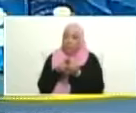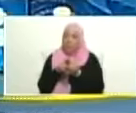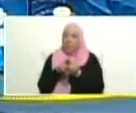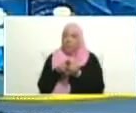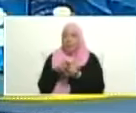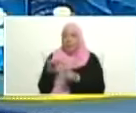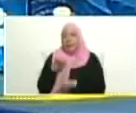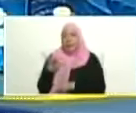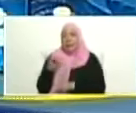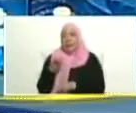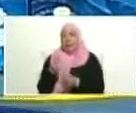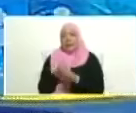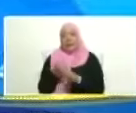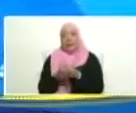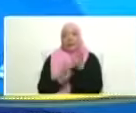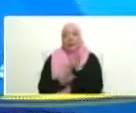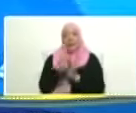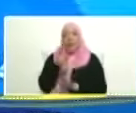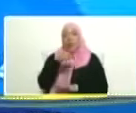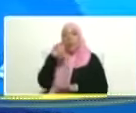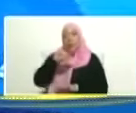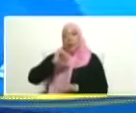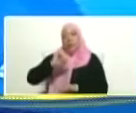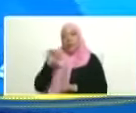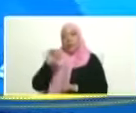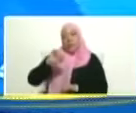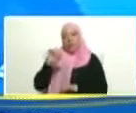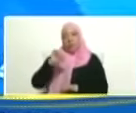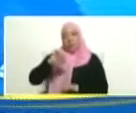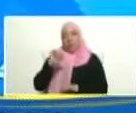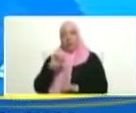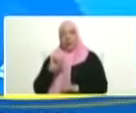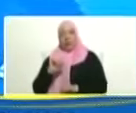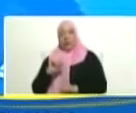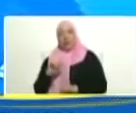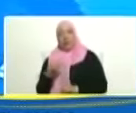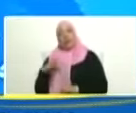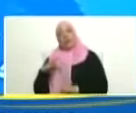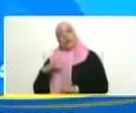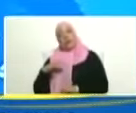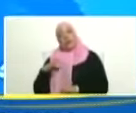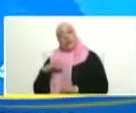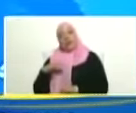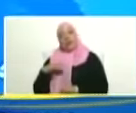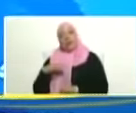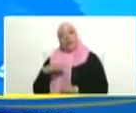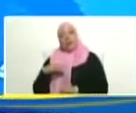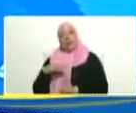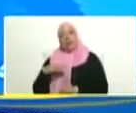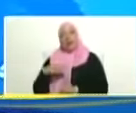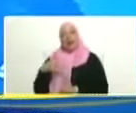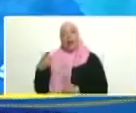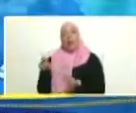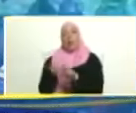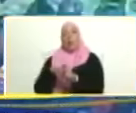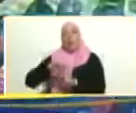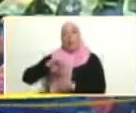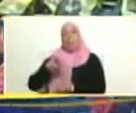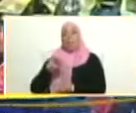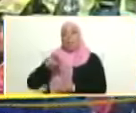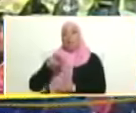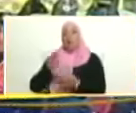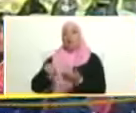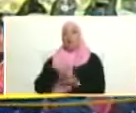Quiero que avancemos, le dije a la Policía Nacional, para que el cuerpo de Policía Nacional,